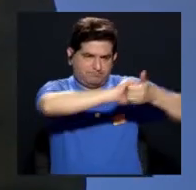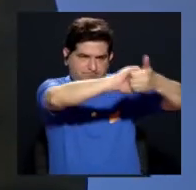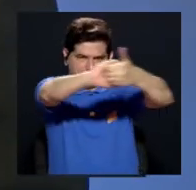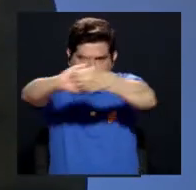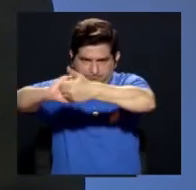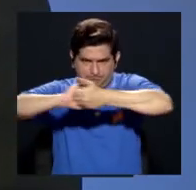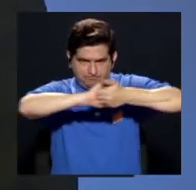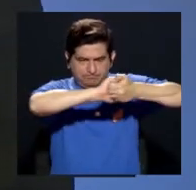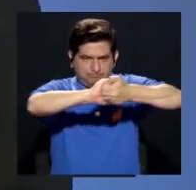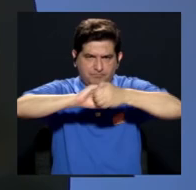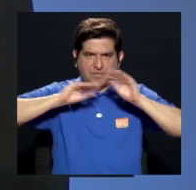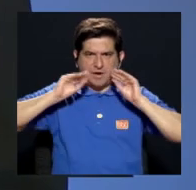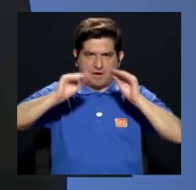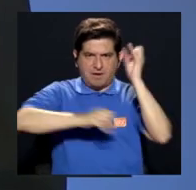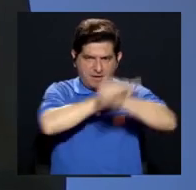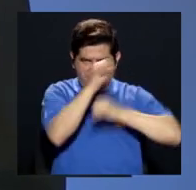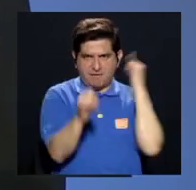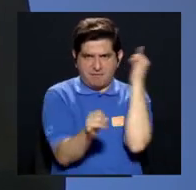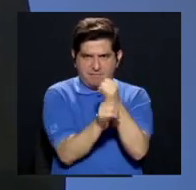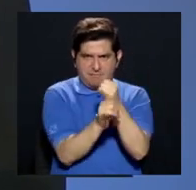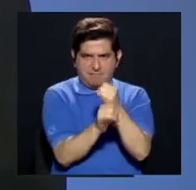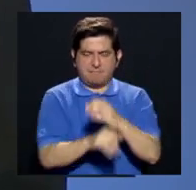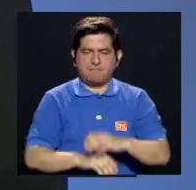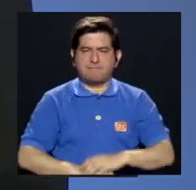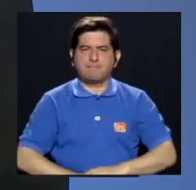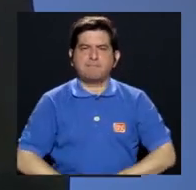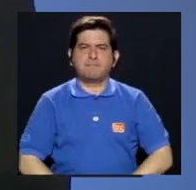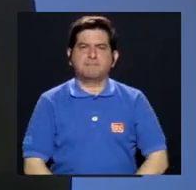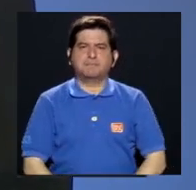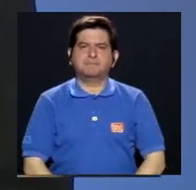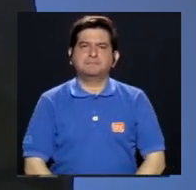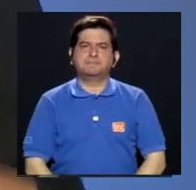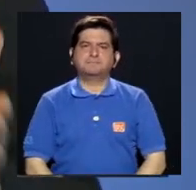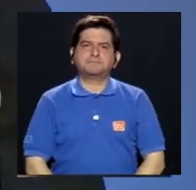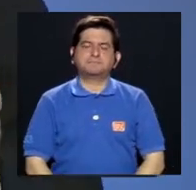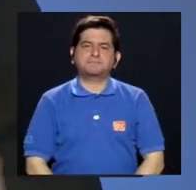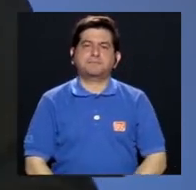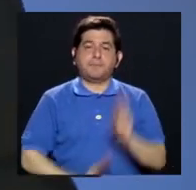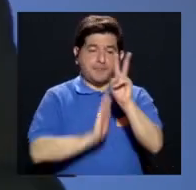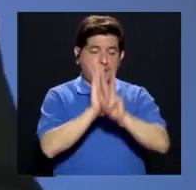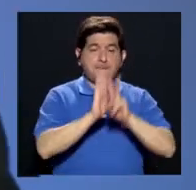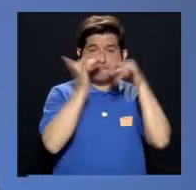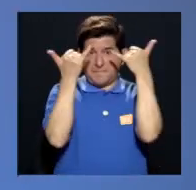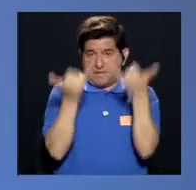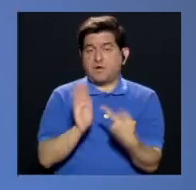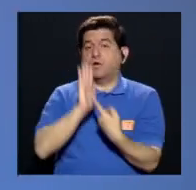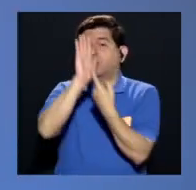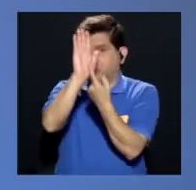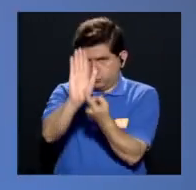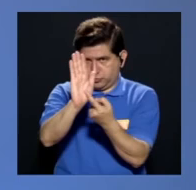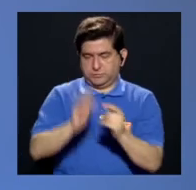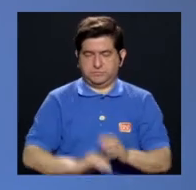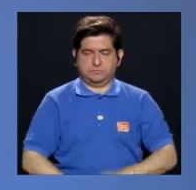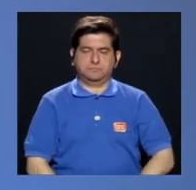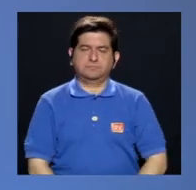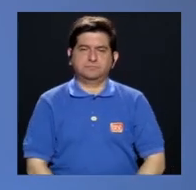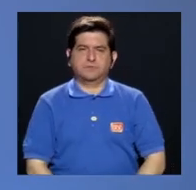alianzas académicas internacionales. El video que ahora vamos